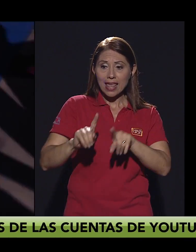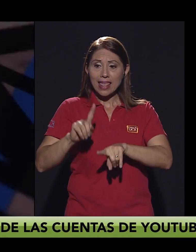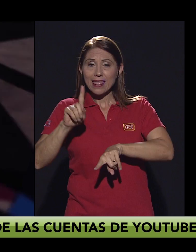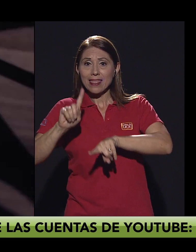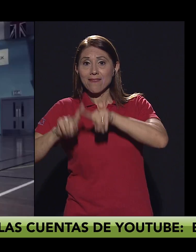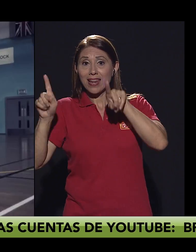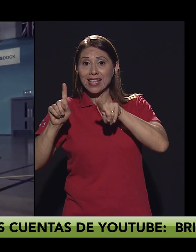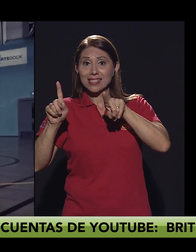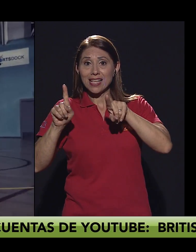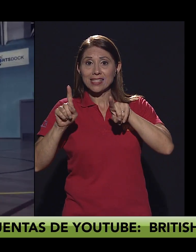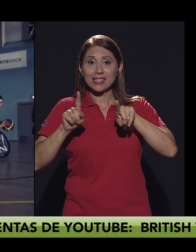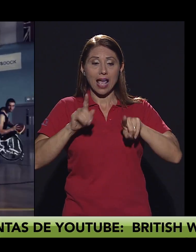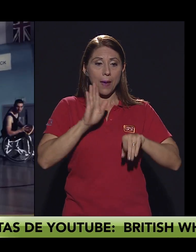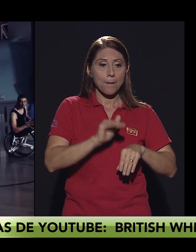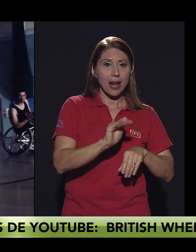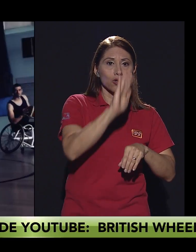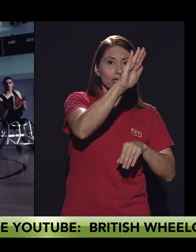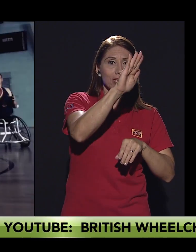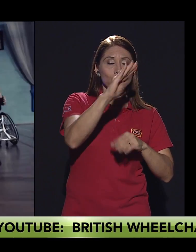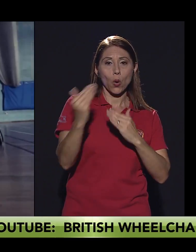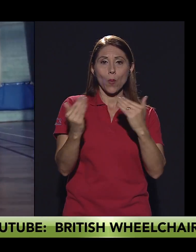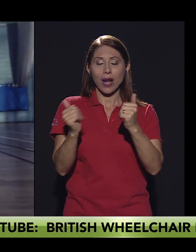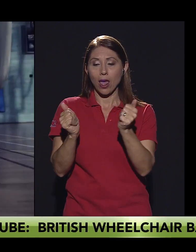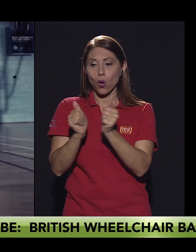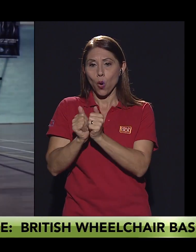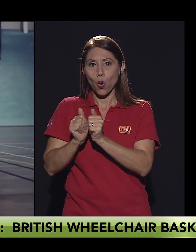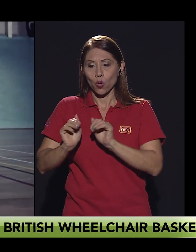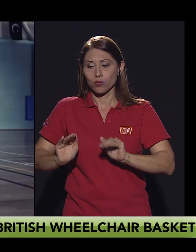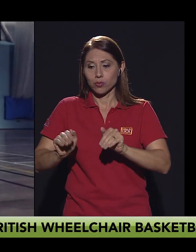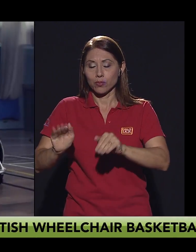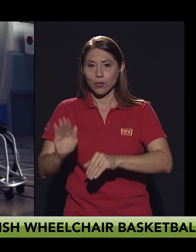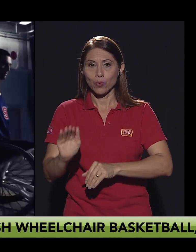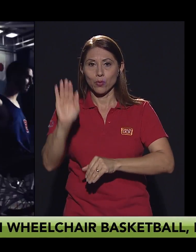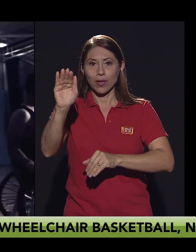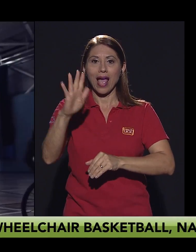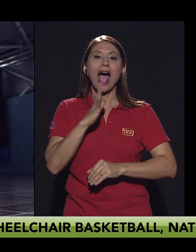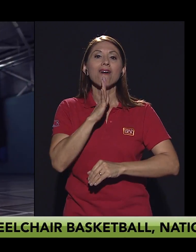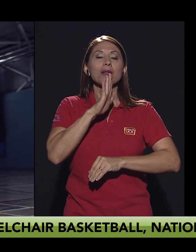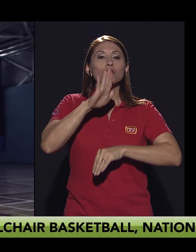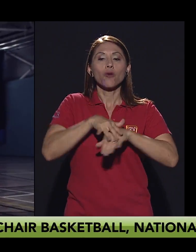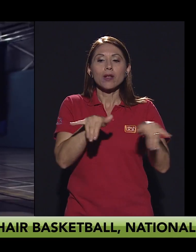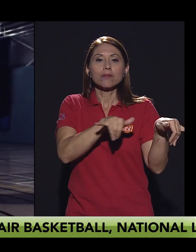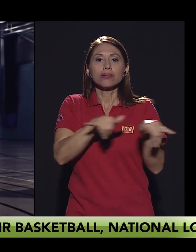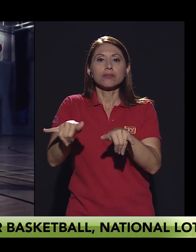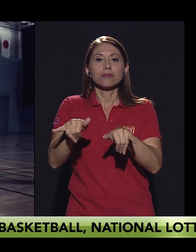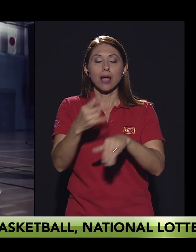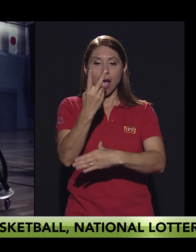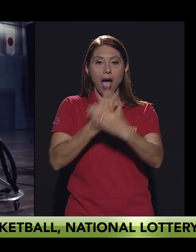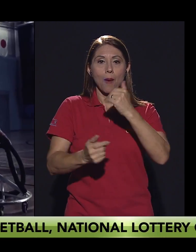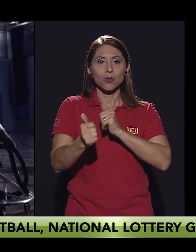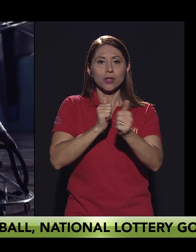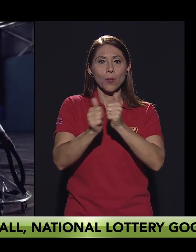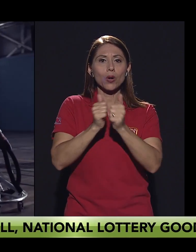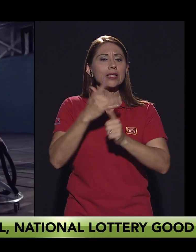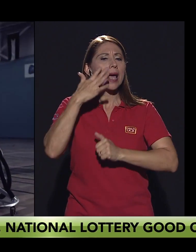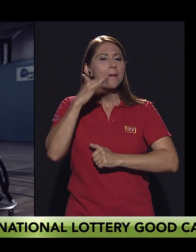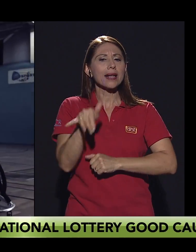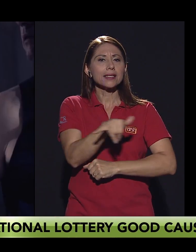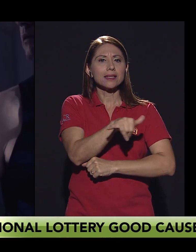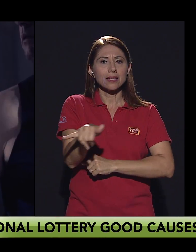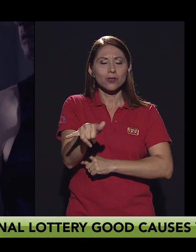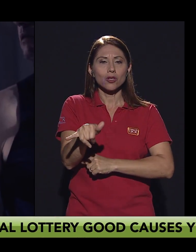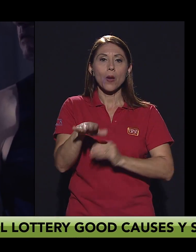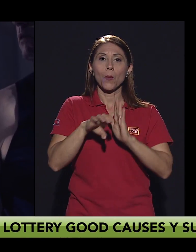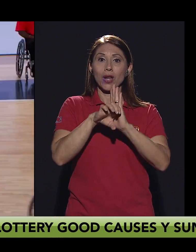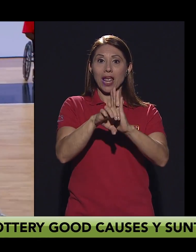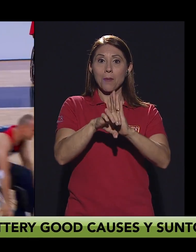baloncesto convencional y el que se practica sobre una silla de ruedas? Hablemos primero de las similitudes. Ambos deportes son muy parecidos entre sí.